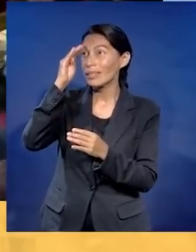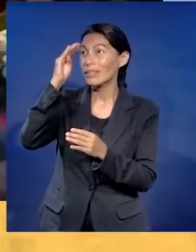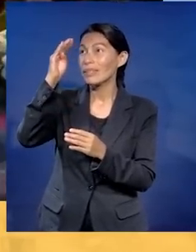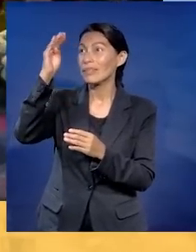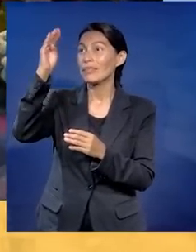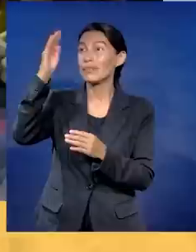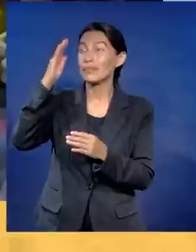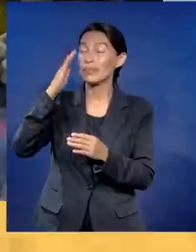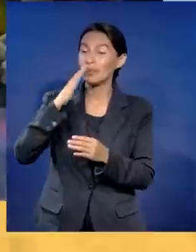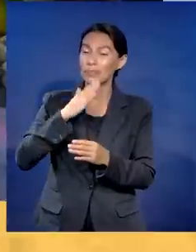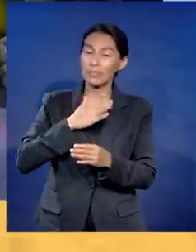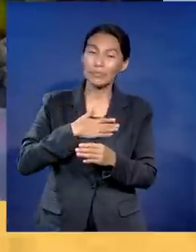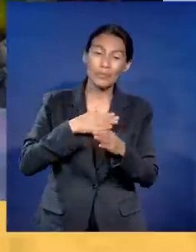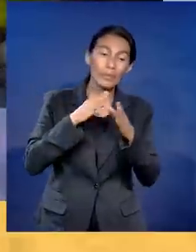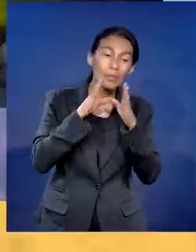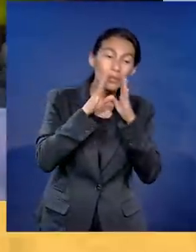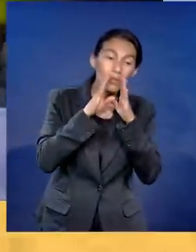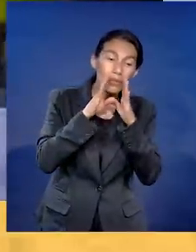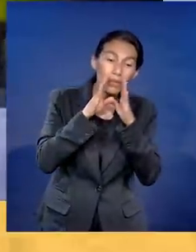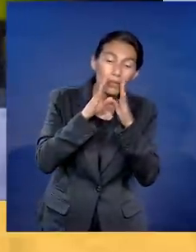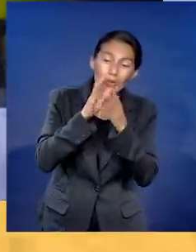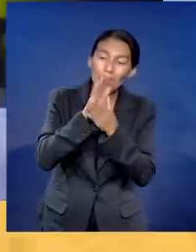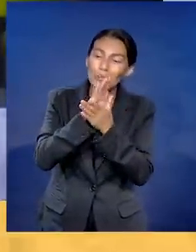Dios, escucha, oh Dios.